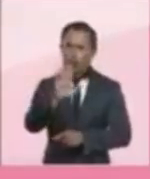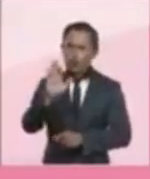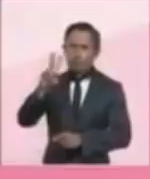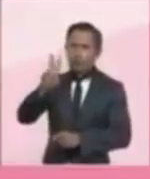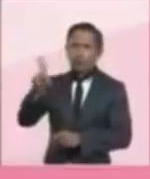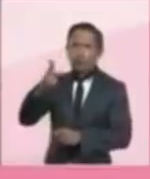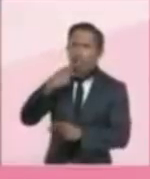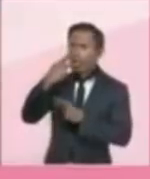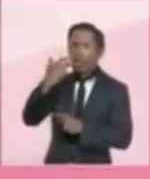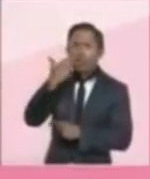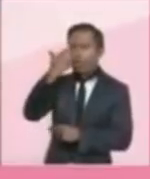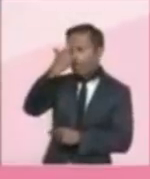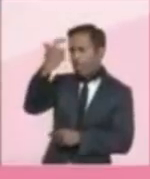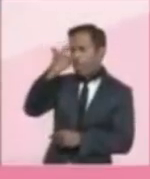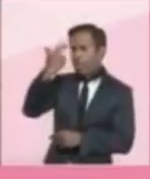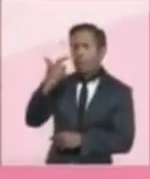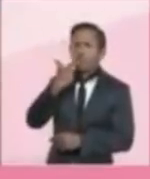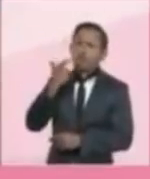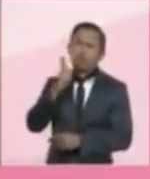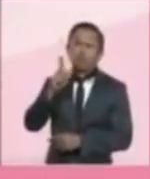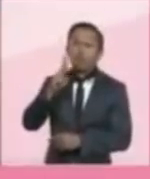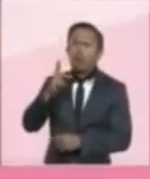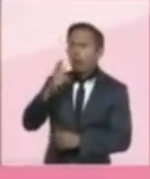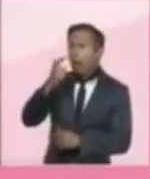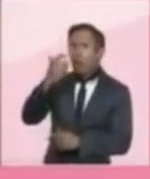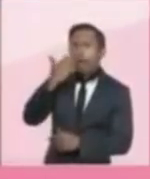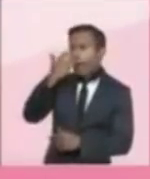dicen barbaridades, pues siempre hay que cuestionarlos.